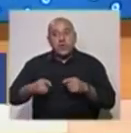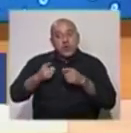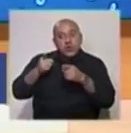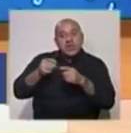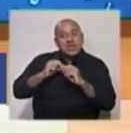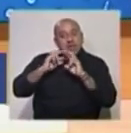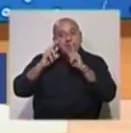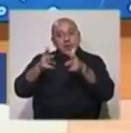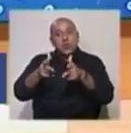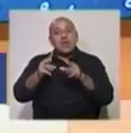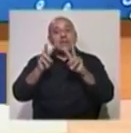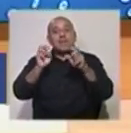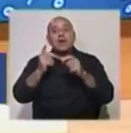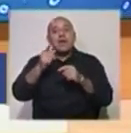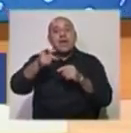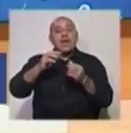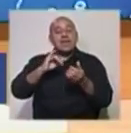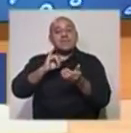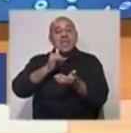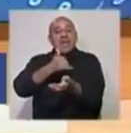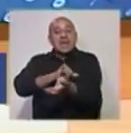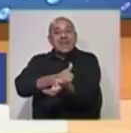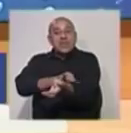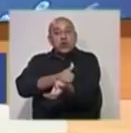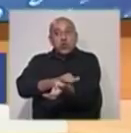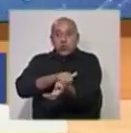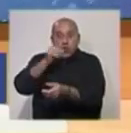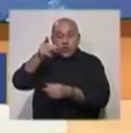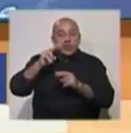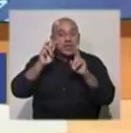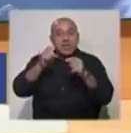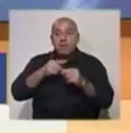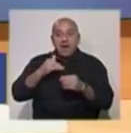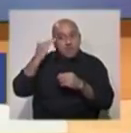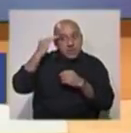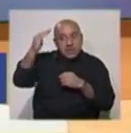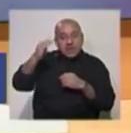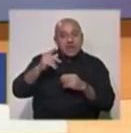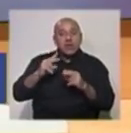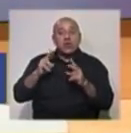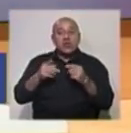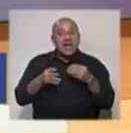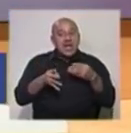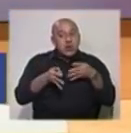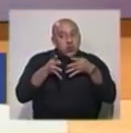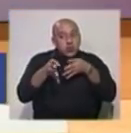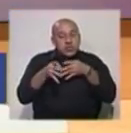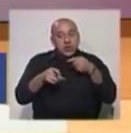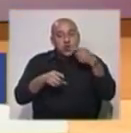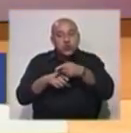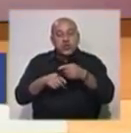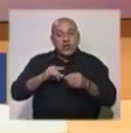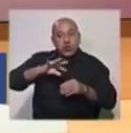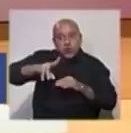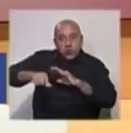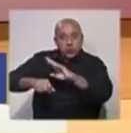decretado la militarización en Río de Janeiro en la lucha contra la inseguridad. Y estamos hablando de un país en